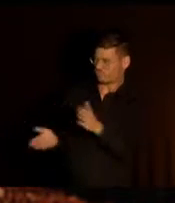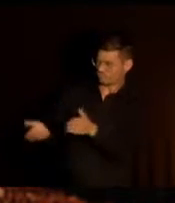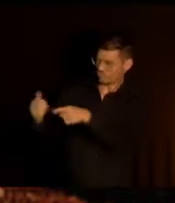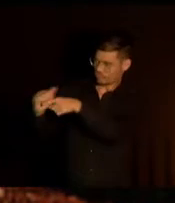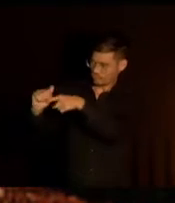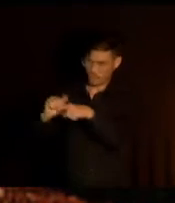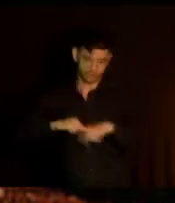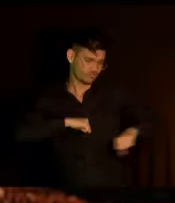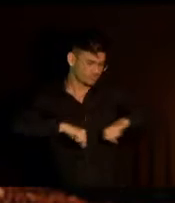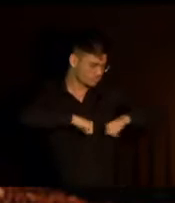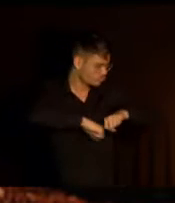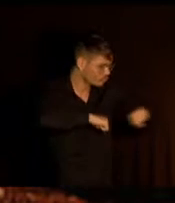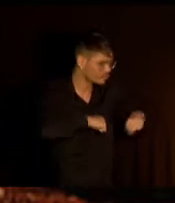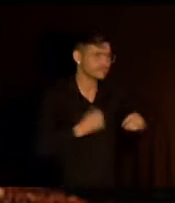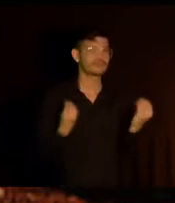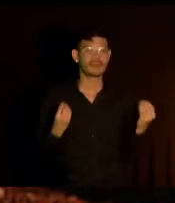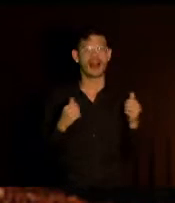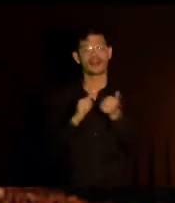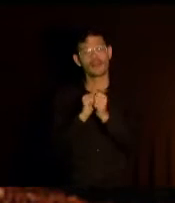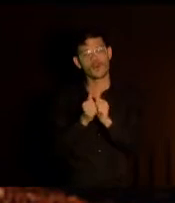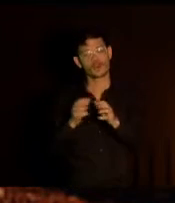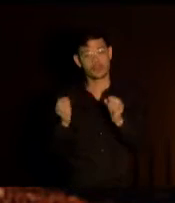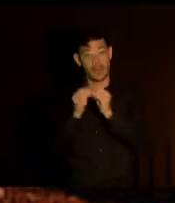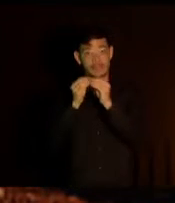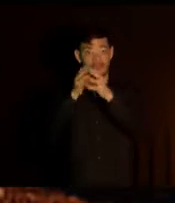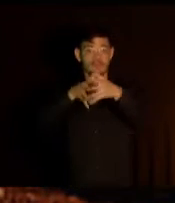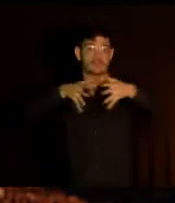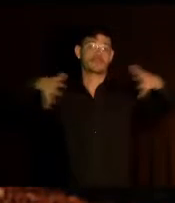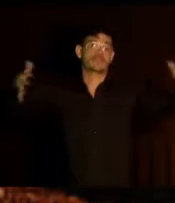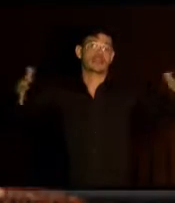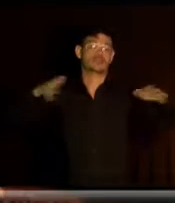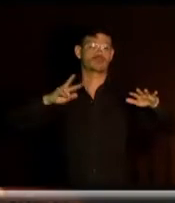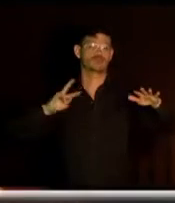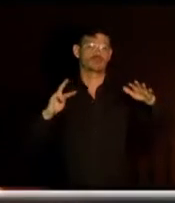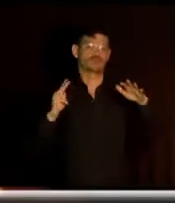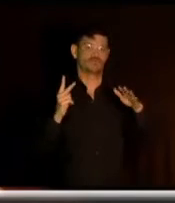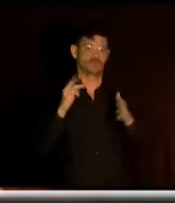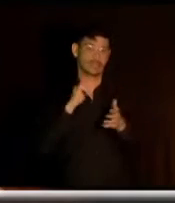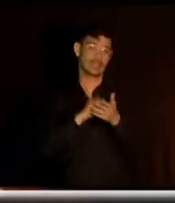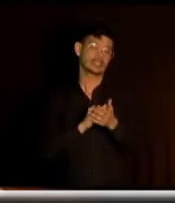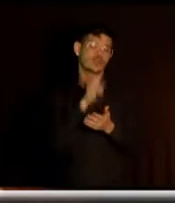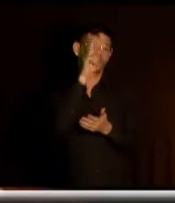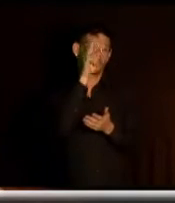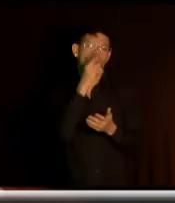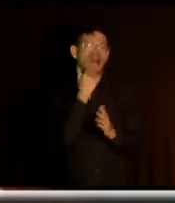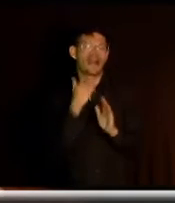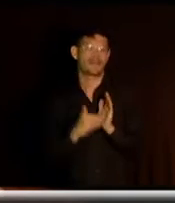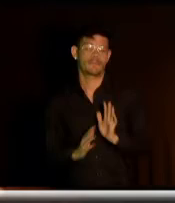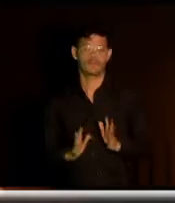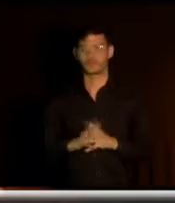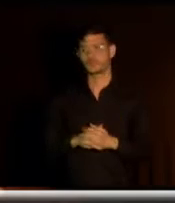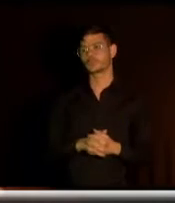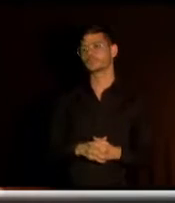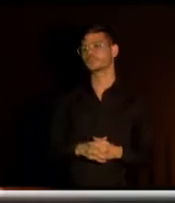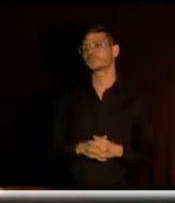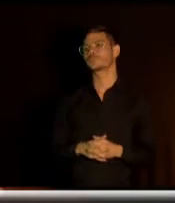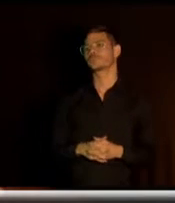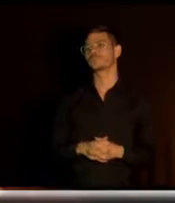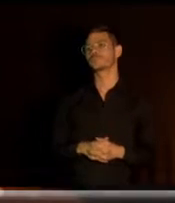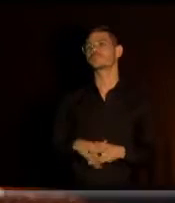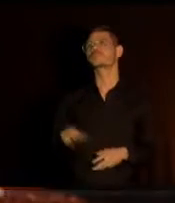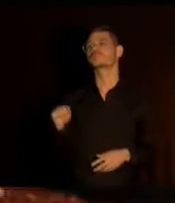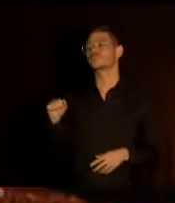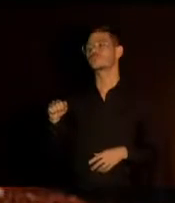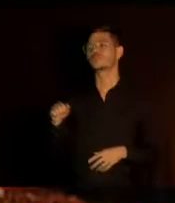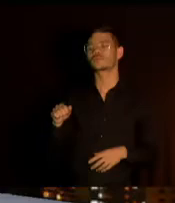que ese deporte siga creciendo y siga evolucionando como lo está haciendo ahora. Por mencionar un ejemplo, el rugby. Sí, ahí también, para complementar un